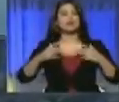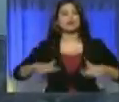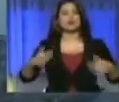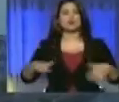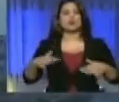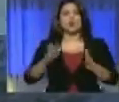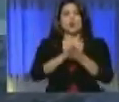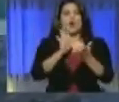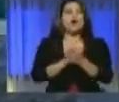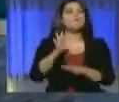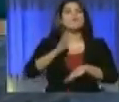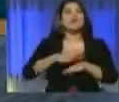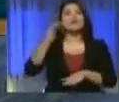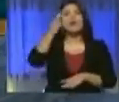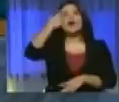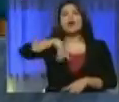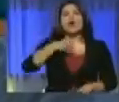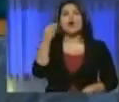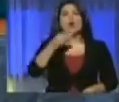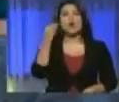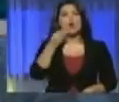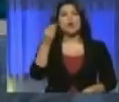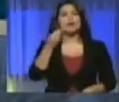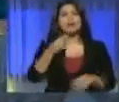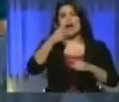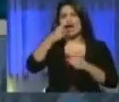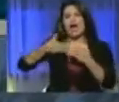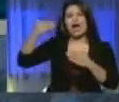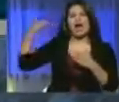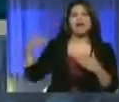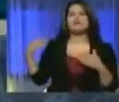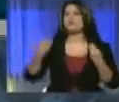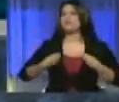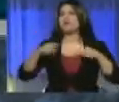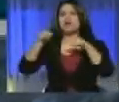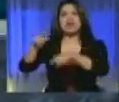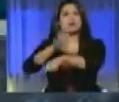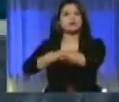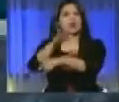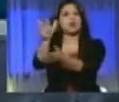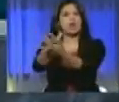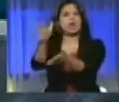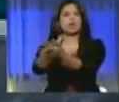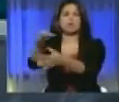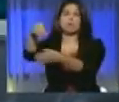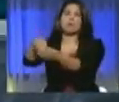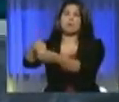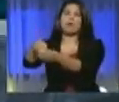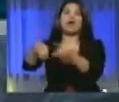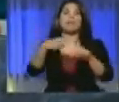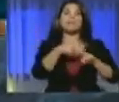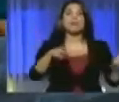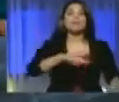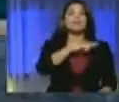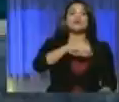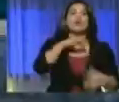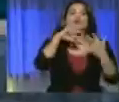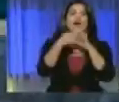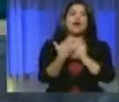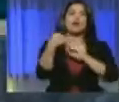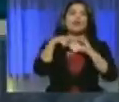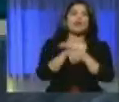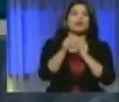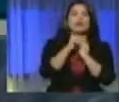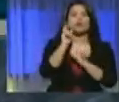una muchacha que hace unos años estaba en Barcelona tranquilita, pero llegó la misión Barrio Adentro Deportivo y